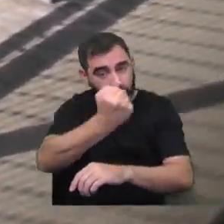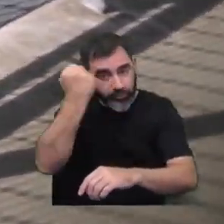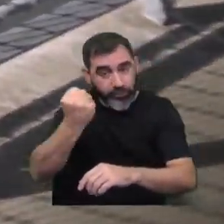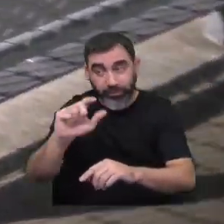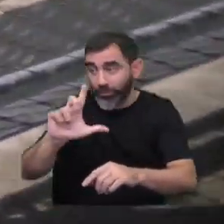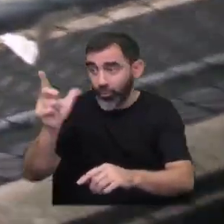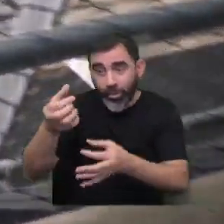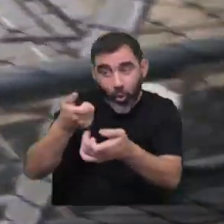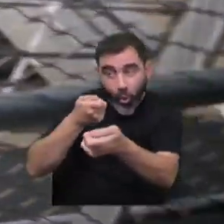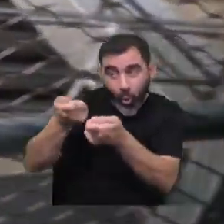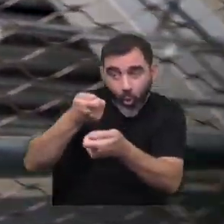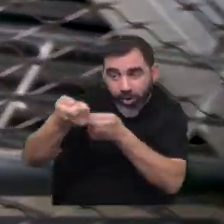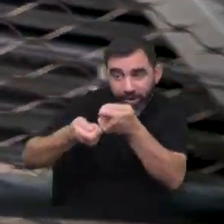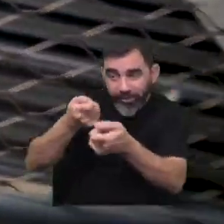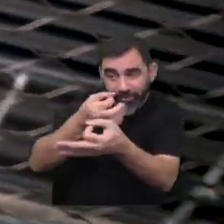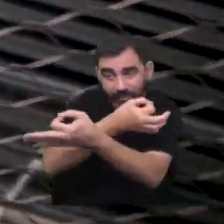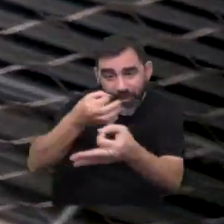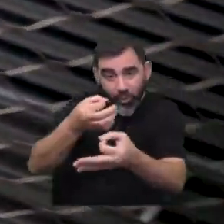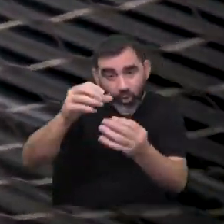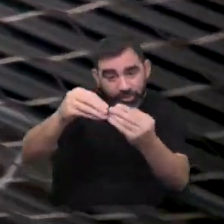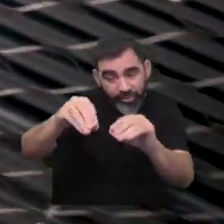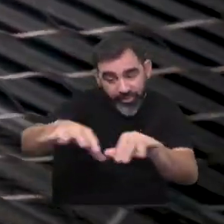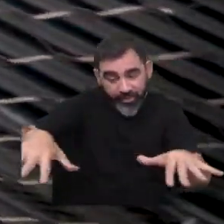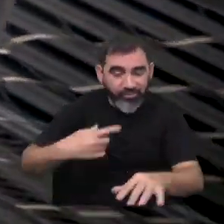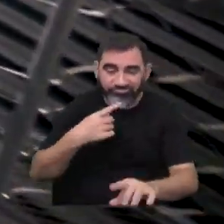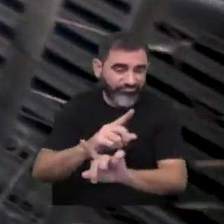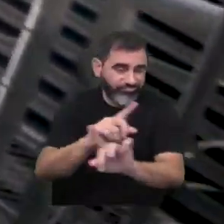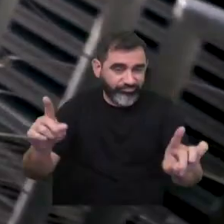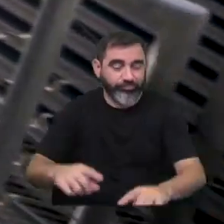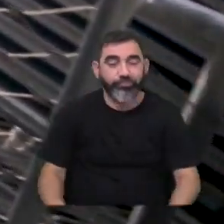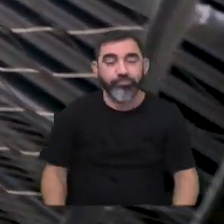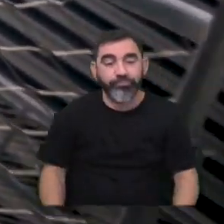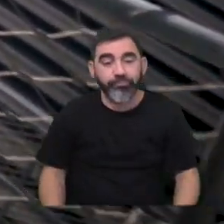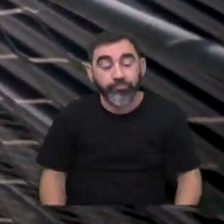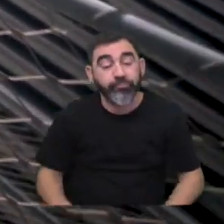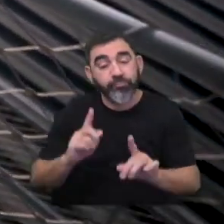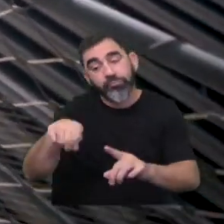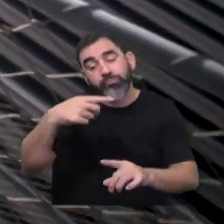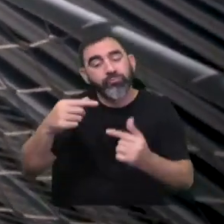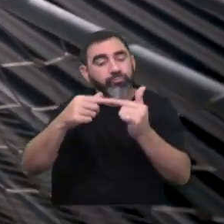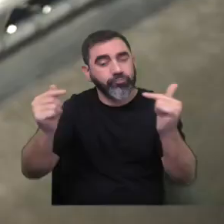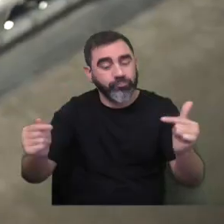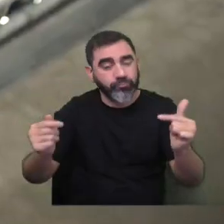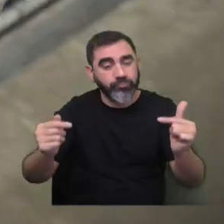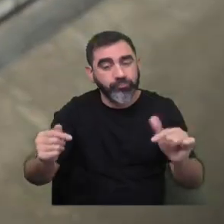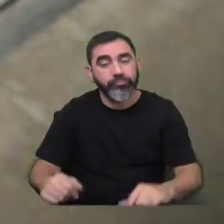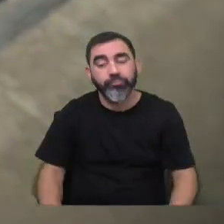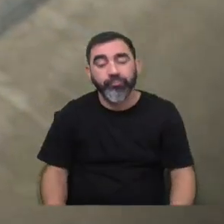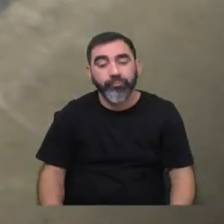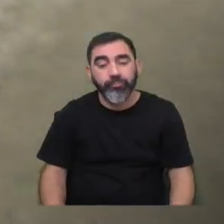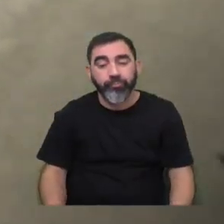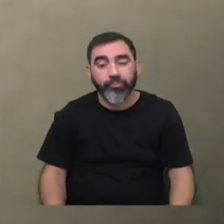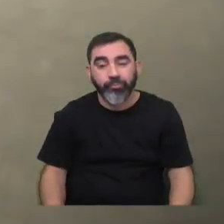no están bien conectados a una buena puesta a tierra, no cumplen su función. También existen otros objetos que no son pararrayos, como